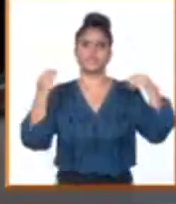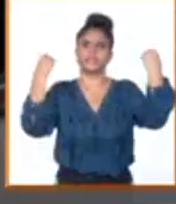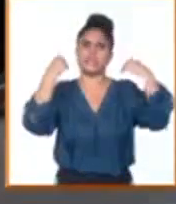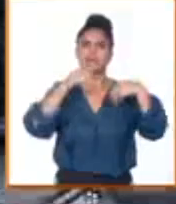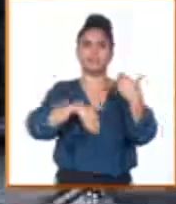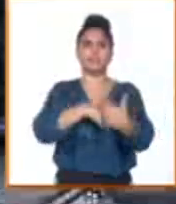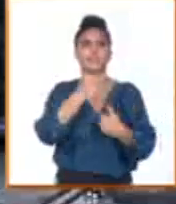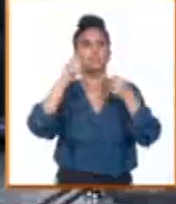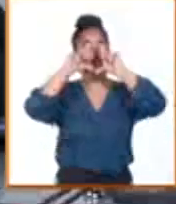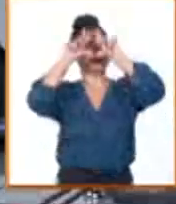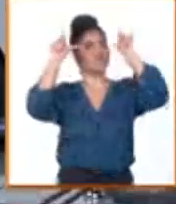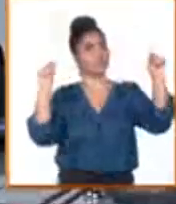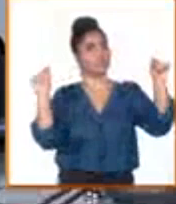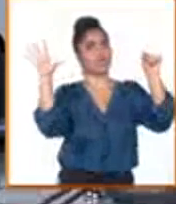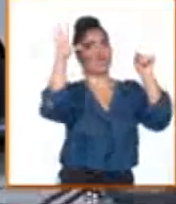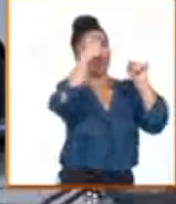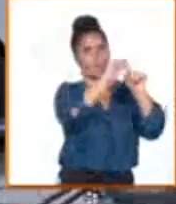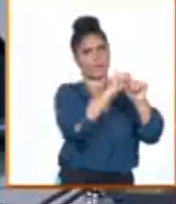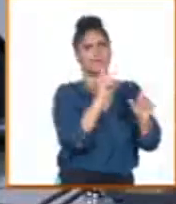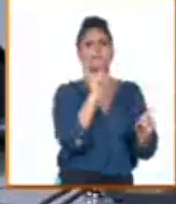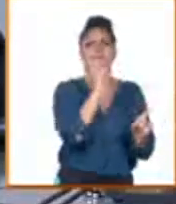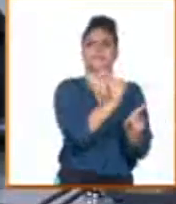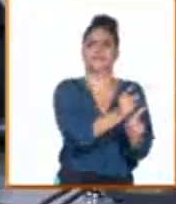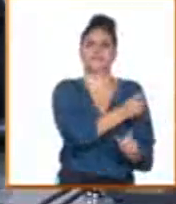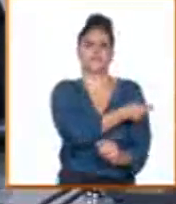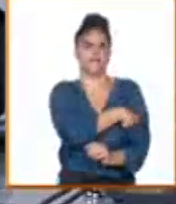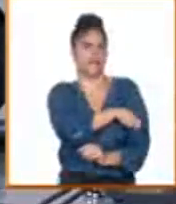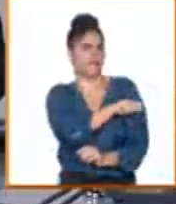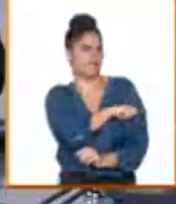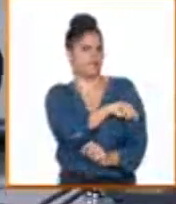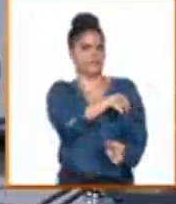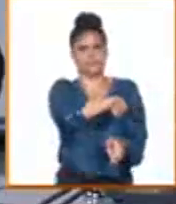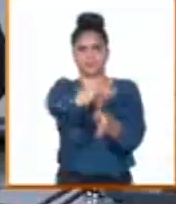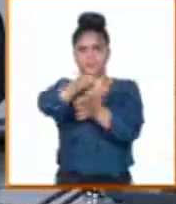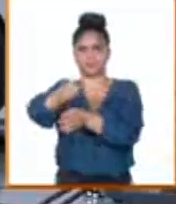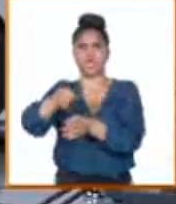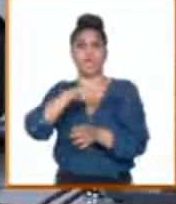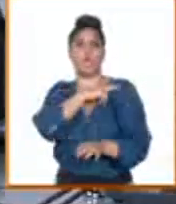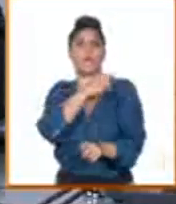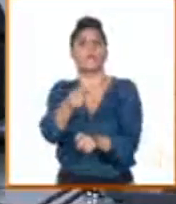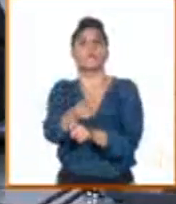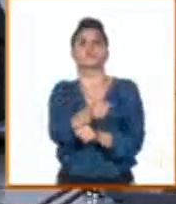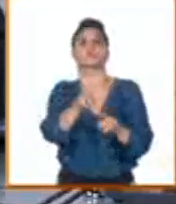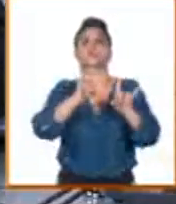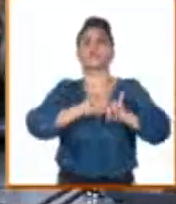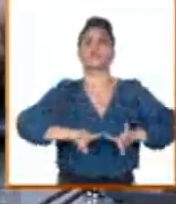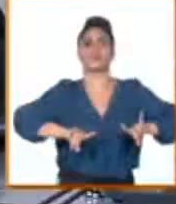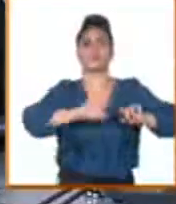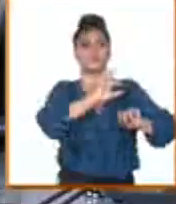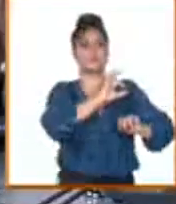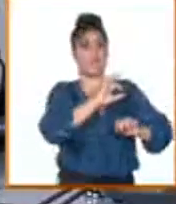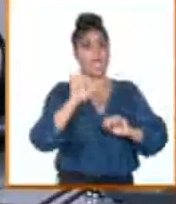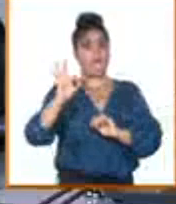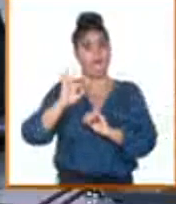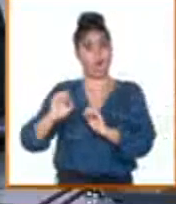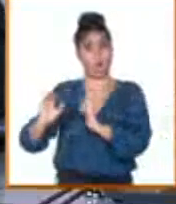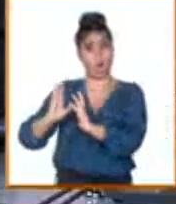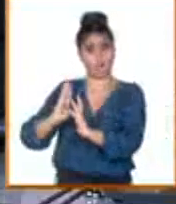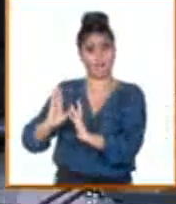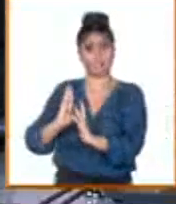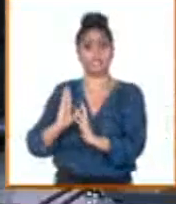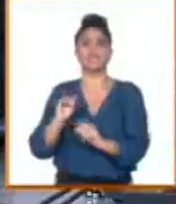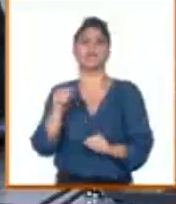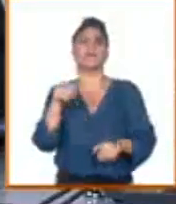las influencias que tiene esa propia sociedad. Profesoras de la Universidad de Oriente también participaron en toda la dinámica de creación